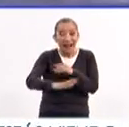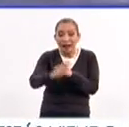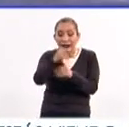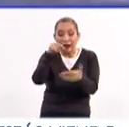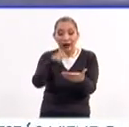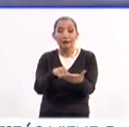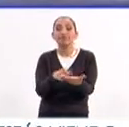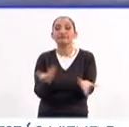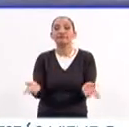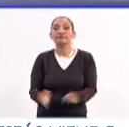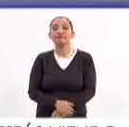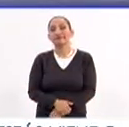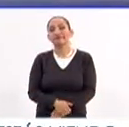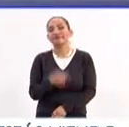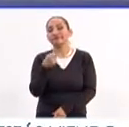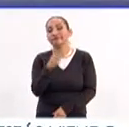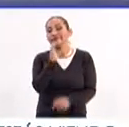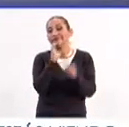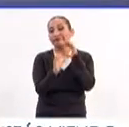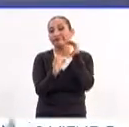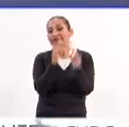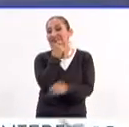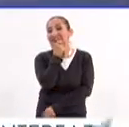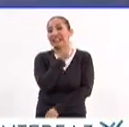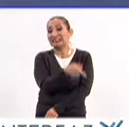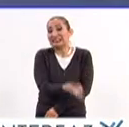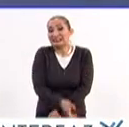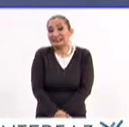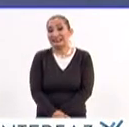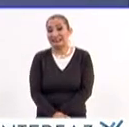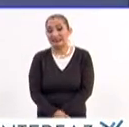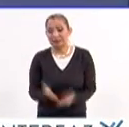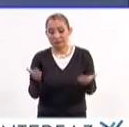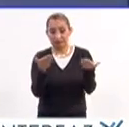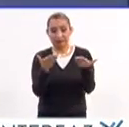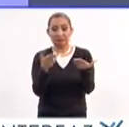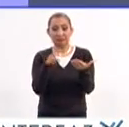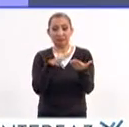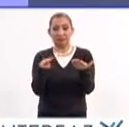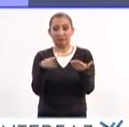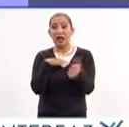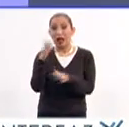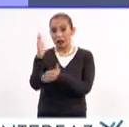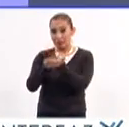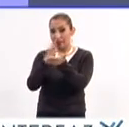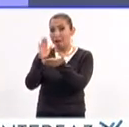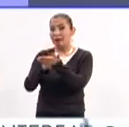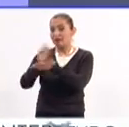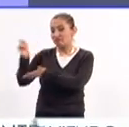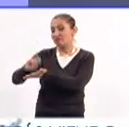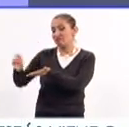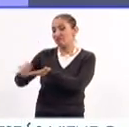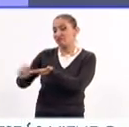el medio de comunicación es el inglés. Hay documentos que se escriben